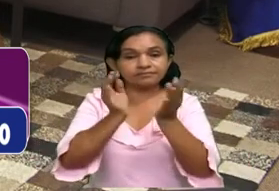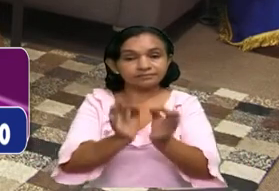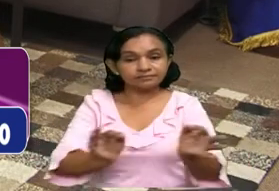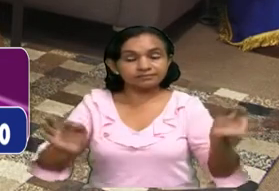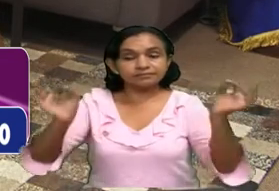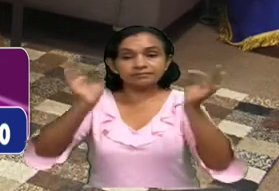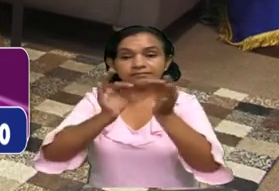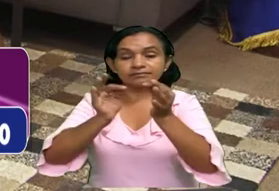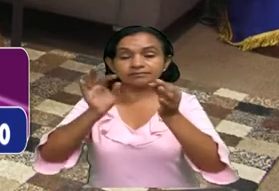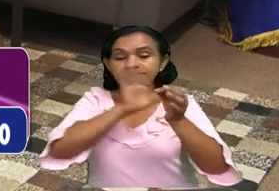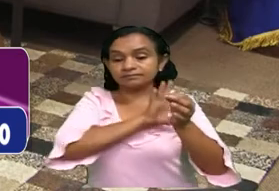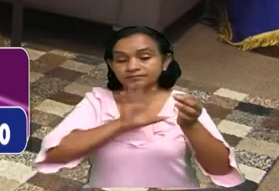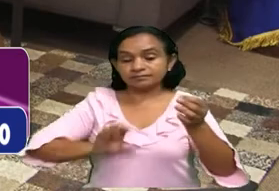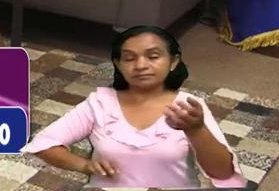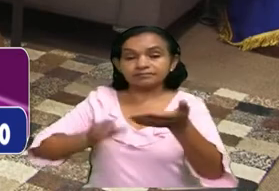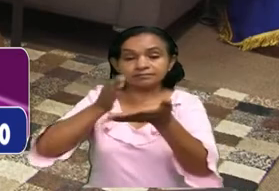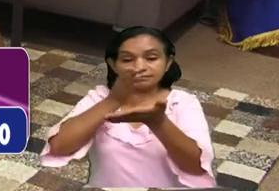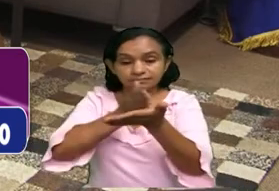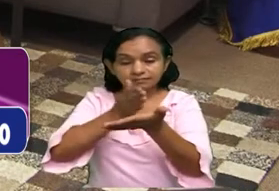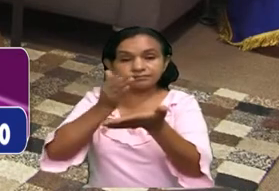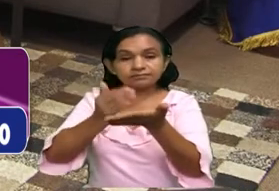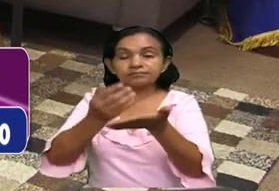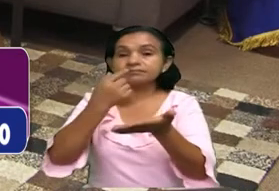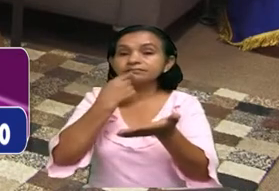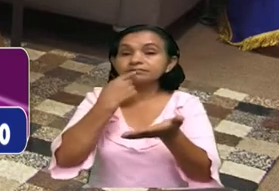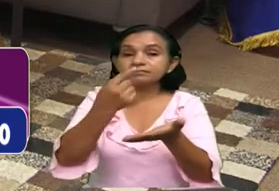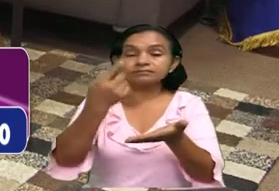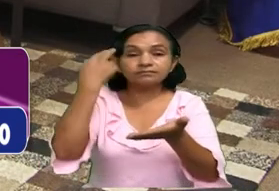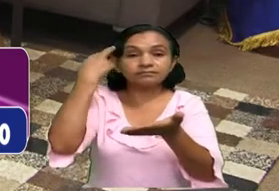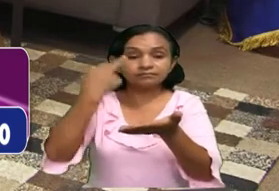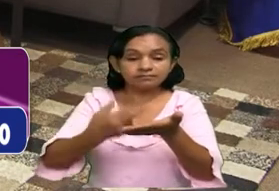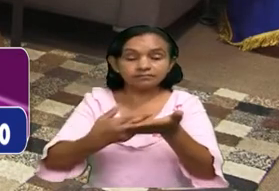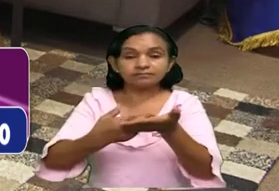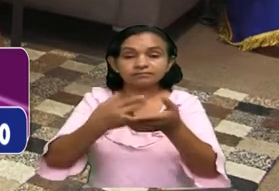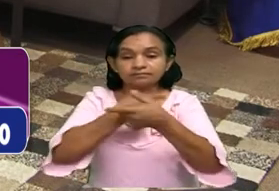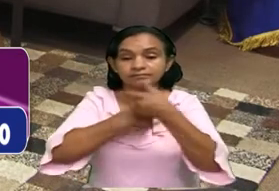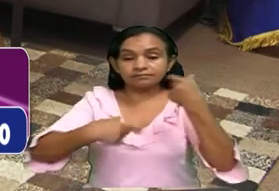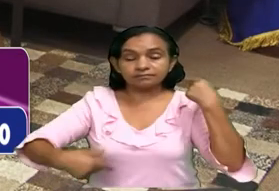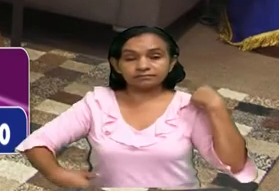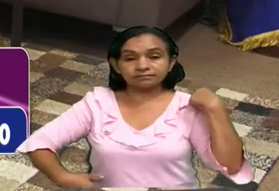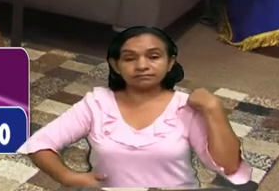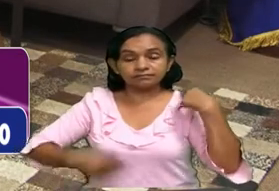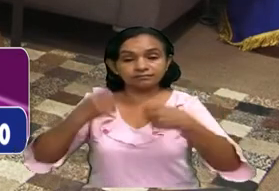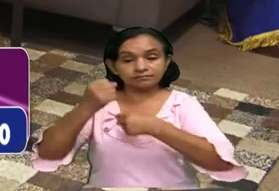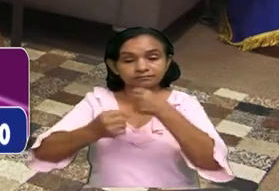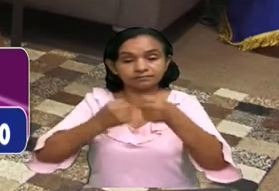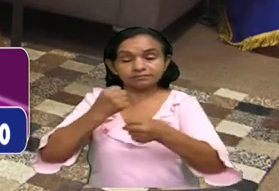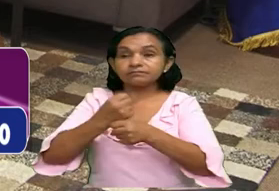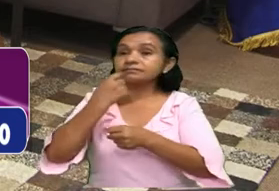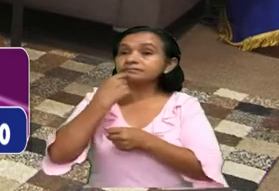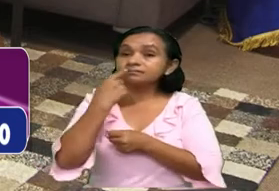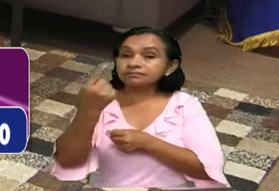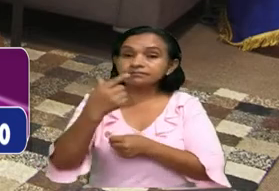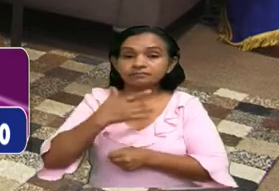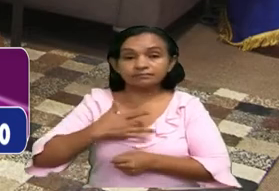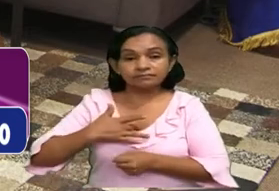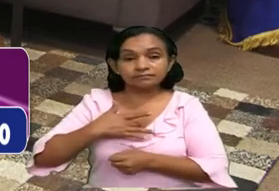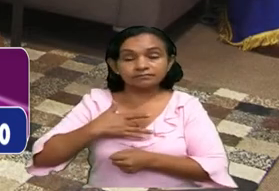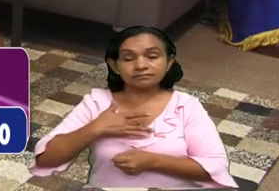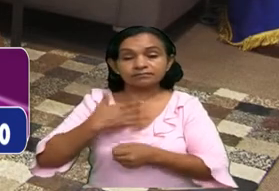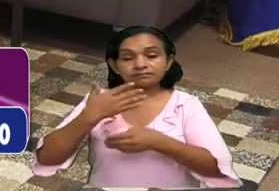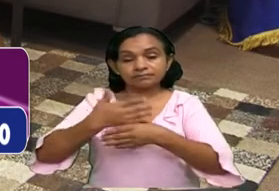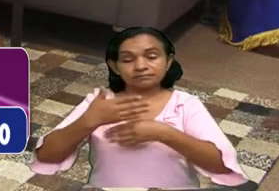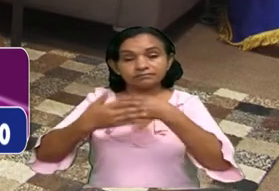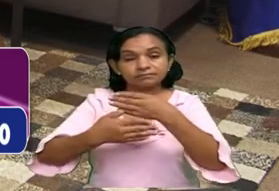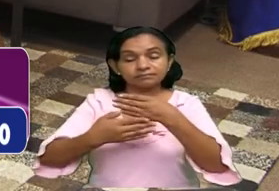Okay. Planteamos al presidente, recuerdo yo, durante todos estos años hemos planteado la necesidad de la infraestructura